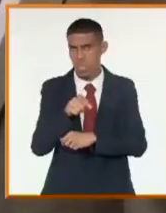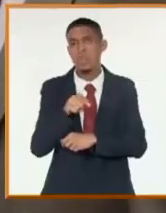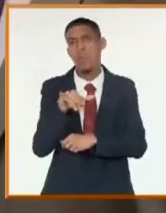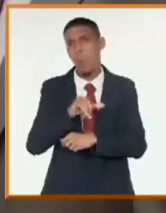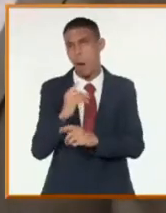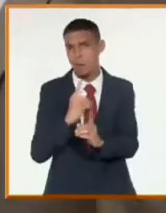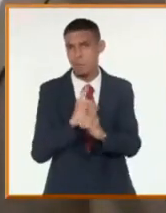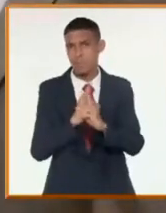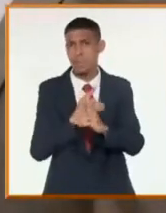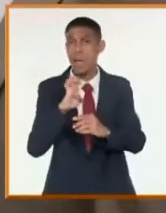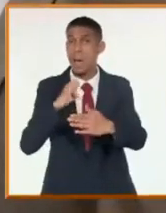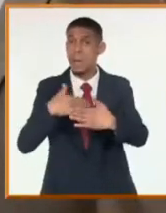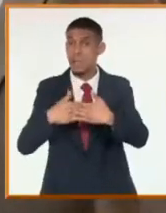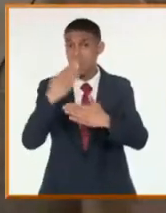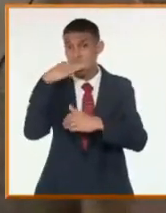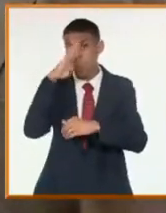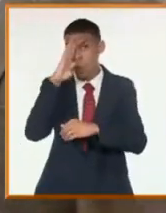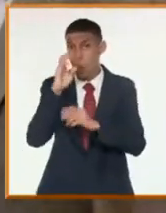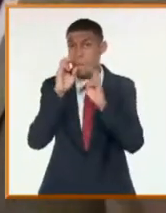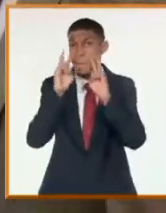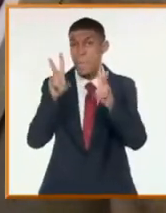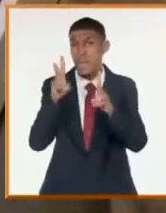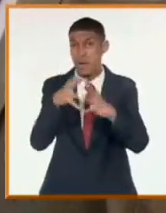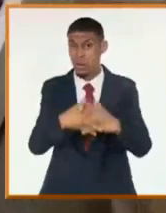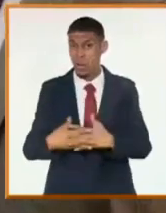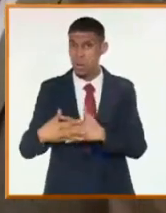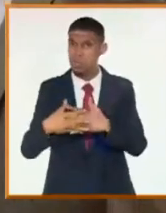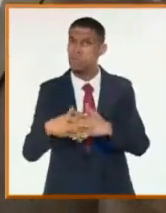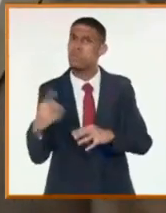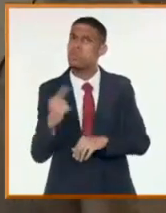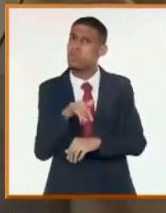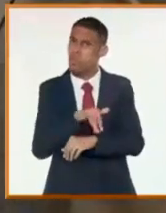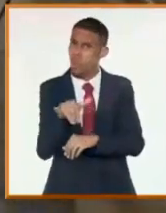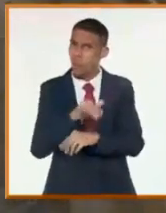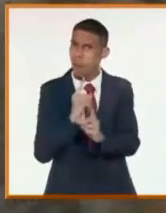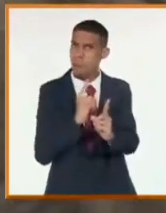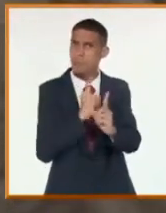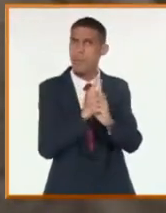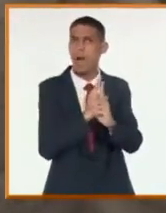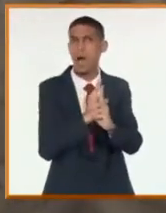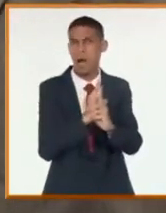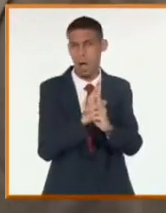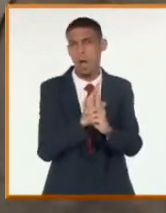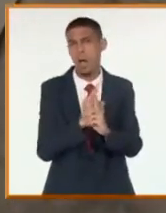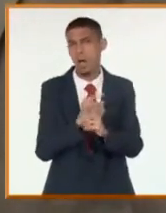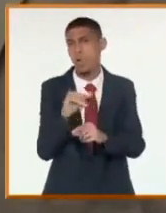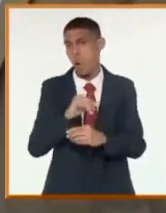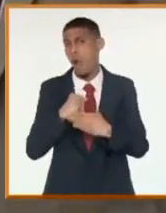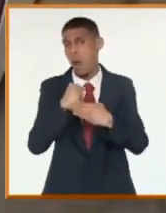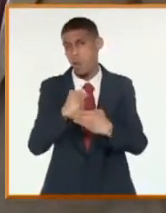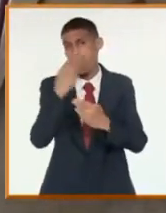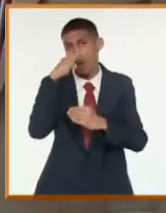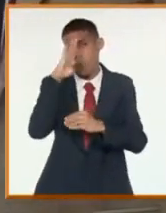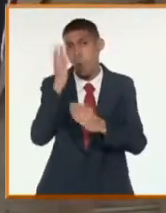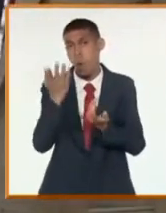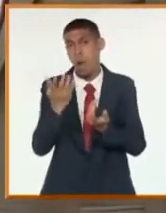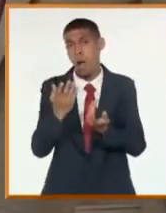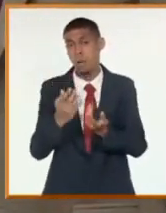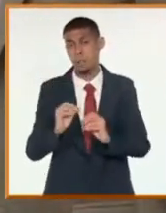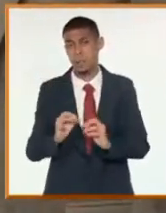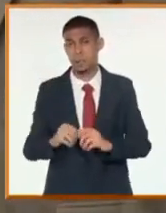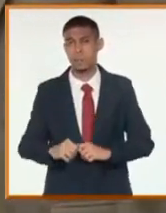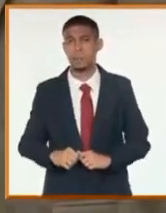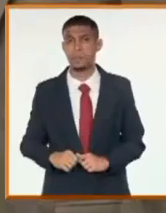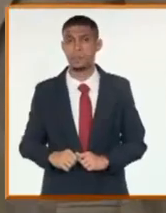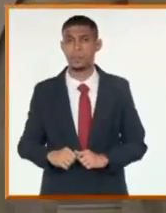también empresarios cubanos que radican en Estados Unidos y que también tienen que comparten estas mismas voluntades y